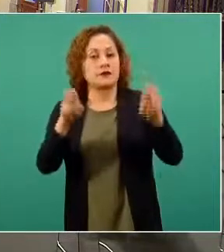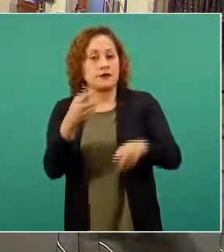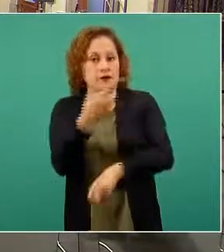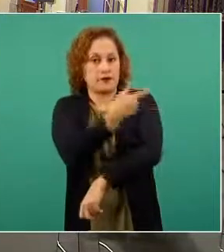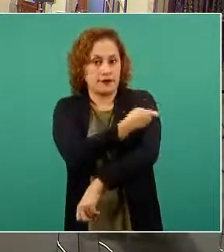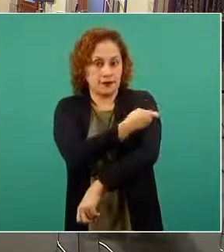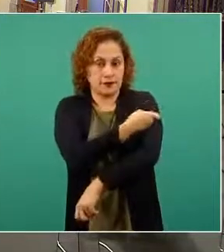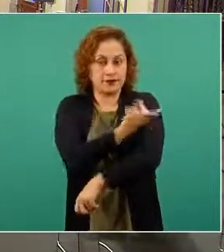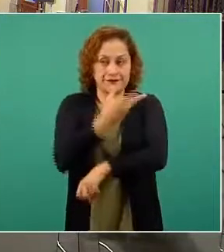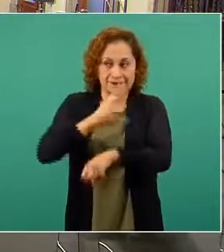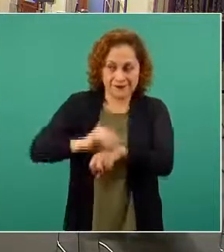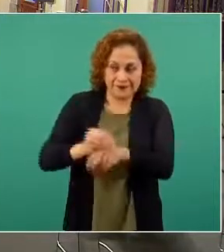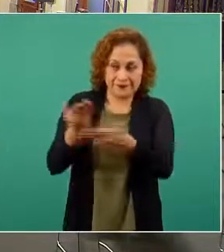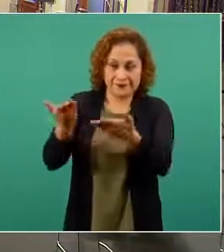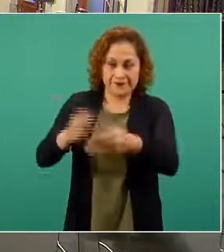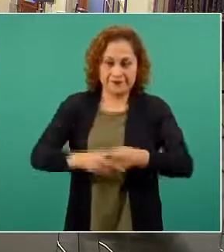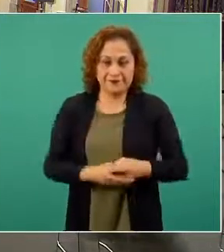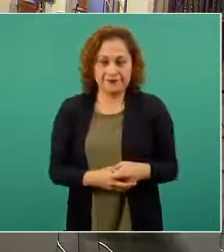Con permiso. Doctor Alomía.